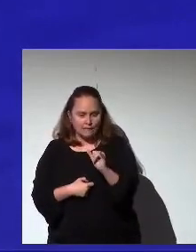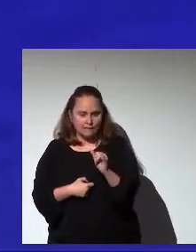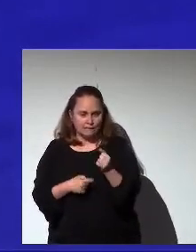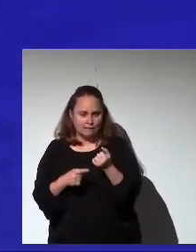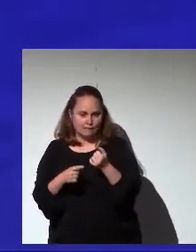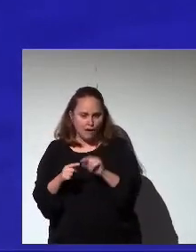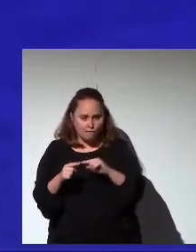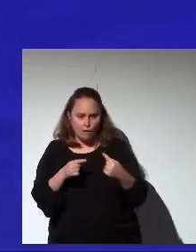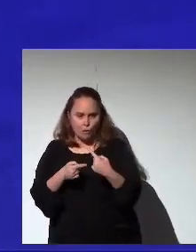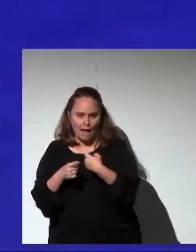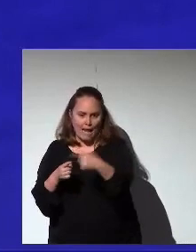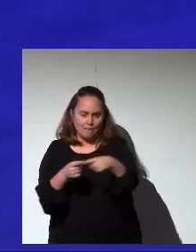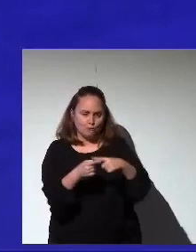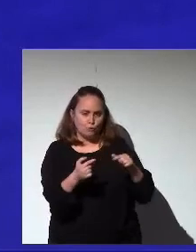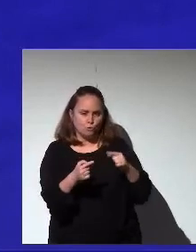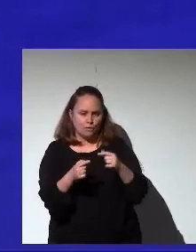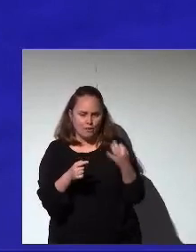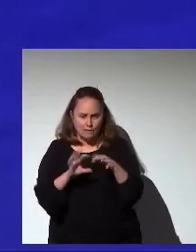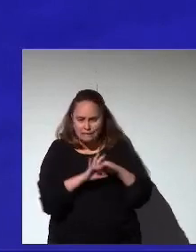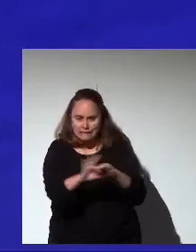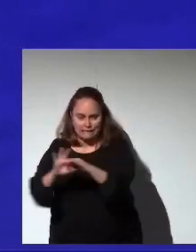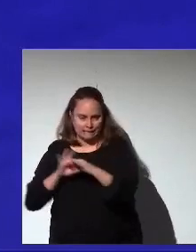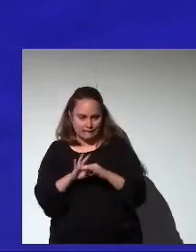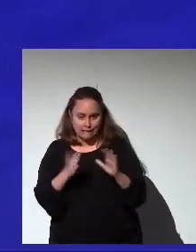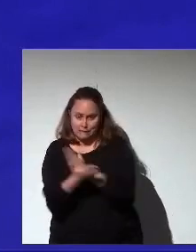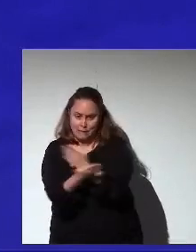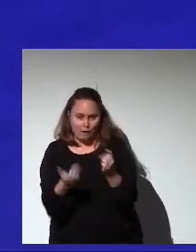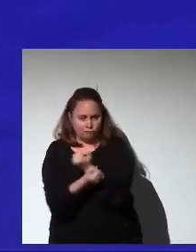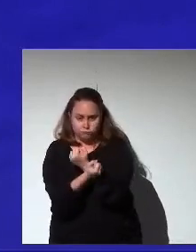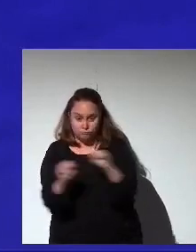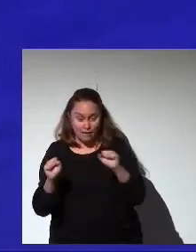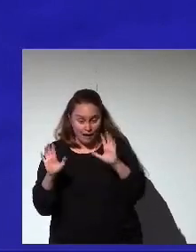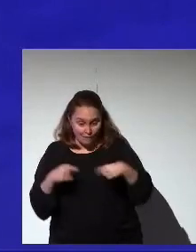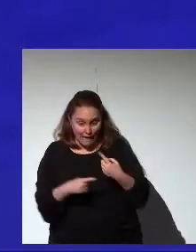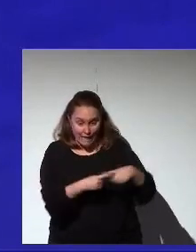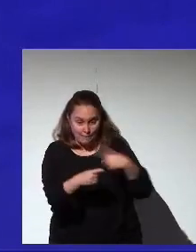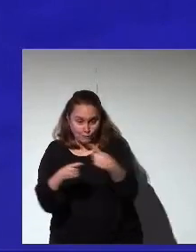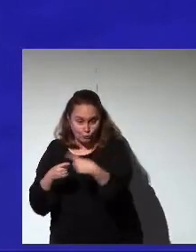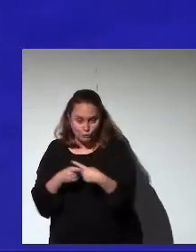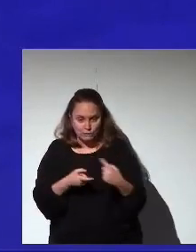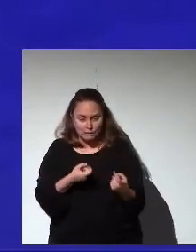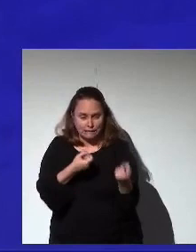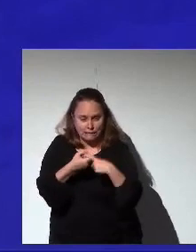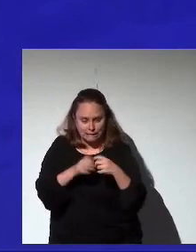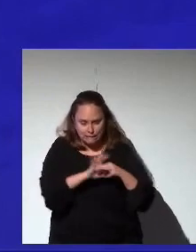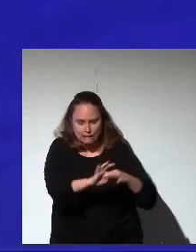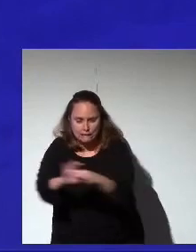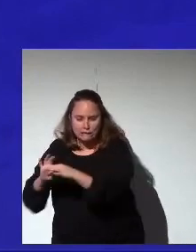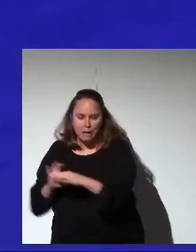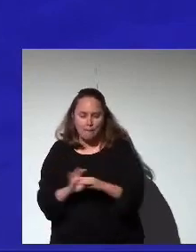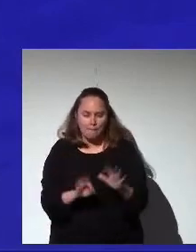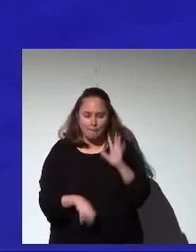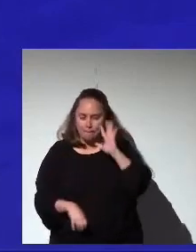funcionar independientemente cada uno de ellos y que al final se entrelazan de una manera que parece muchas veces como un